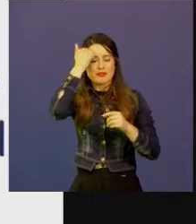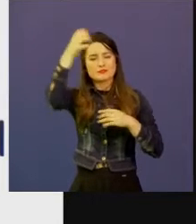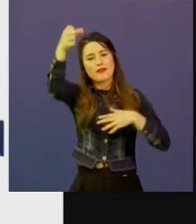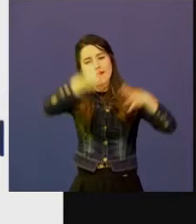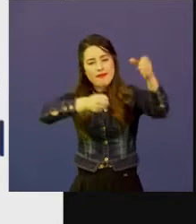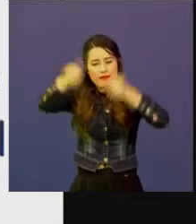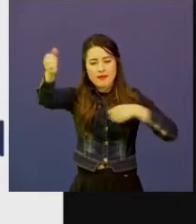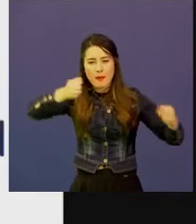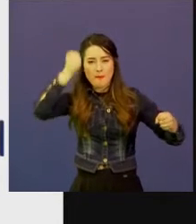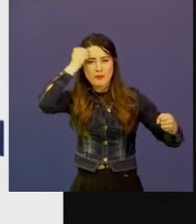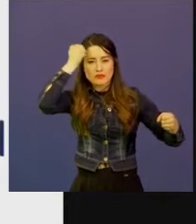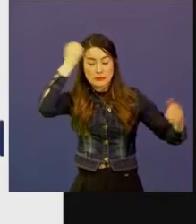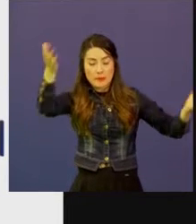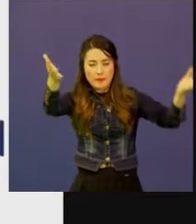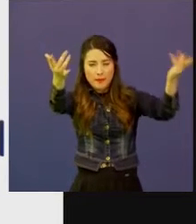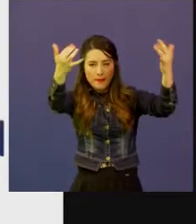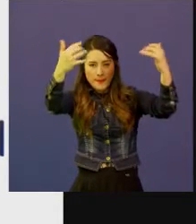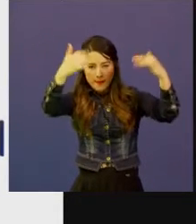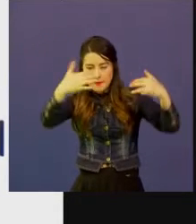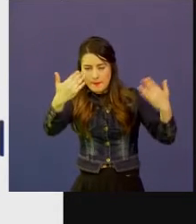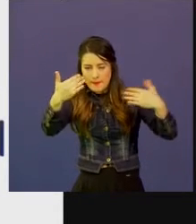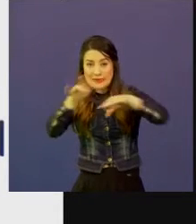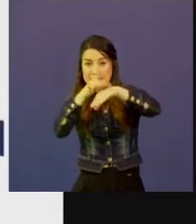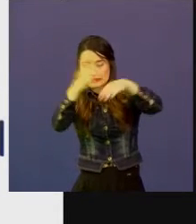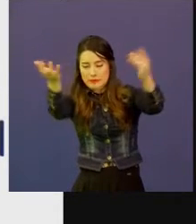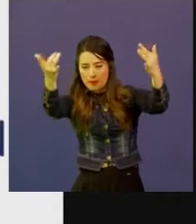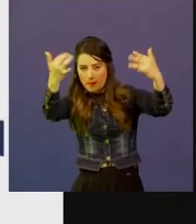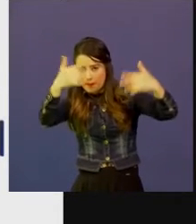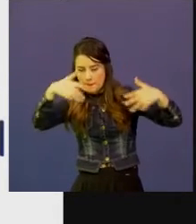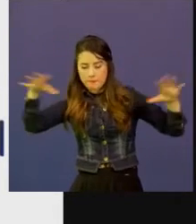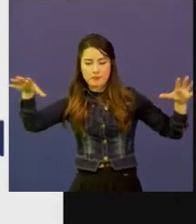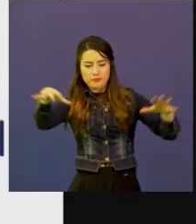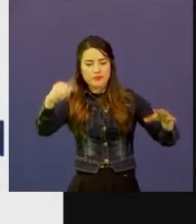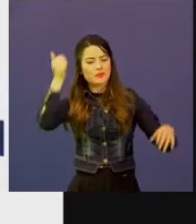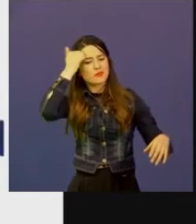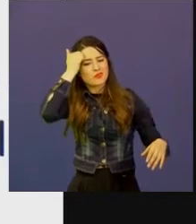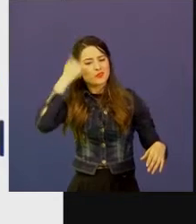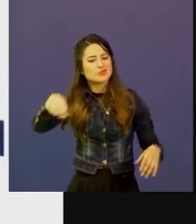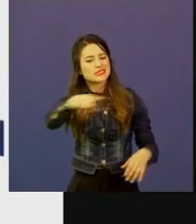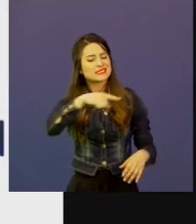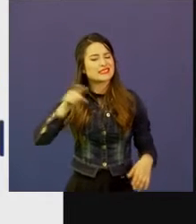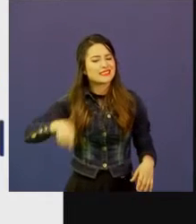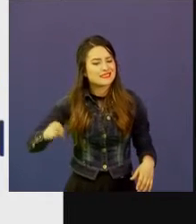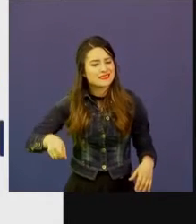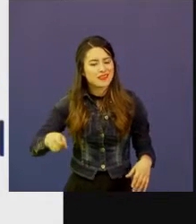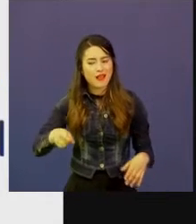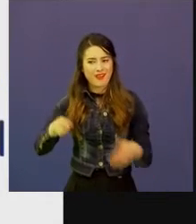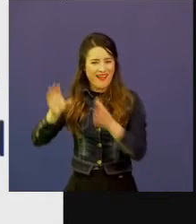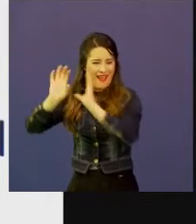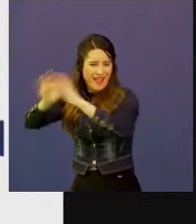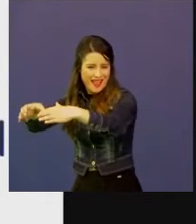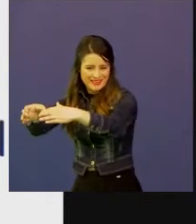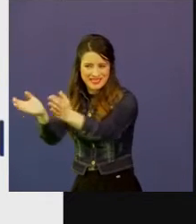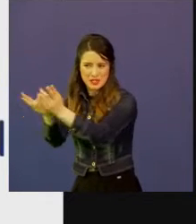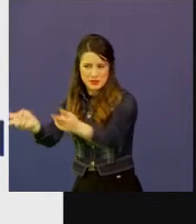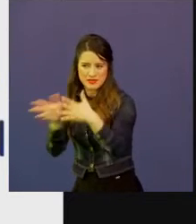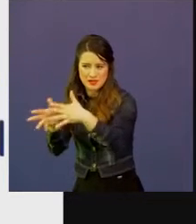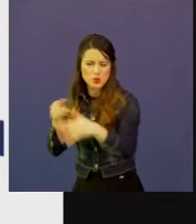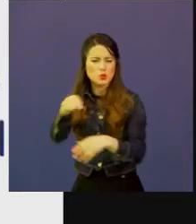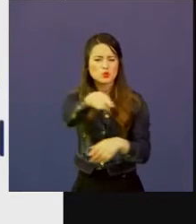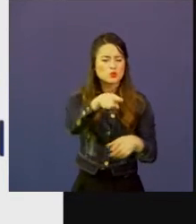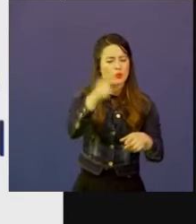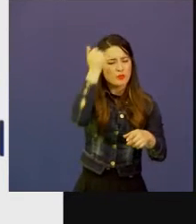¿sí? Los motivamos para que ellos vinieran a nosotros, hicimos un análisis de cuáles eran las necesidades que ellos tenían en el aula, cuál es el perfil